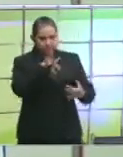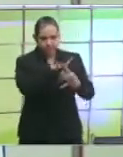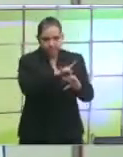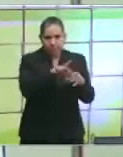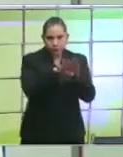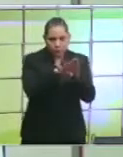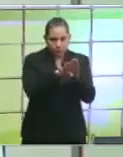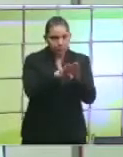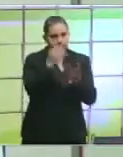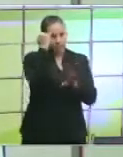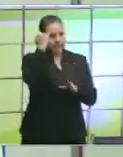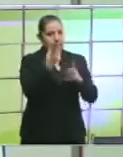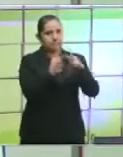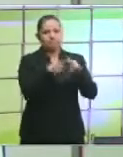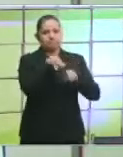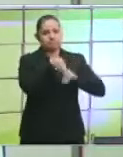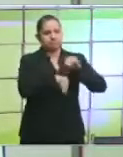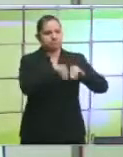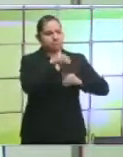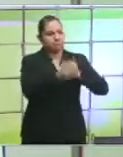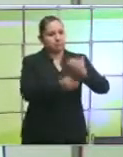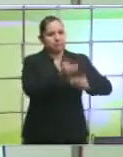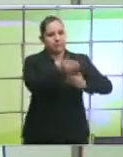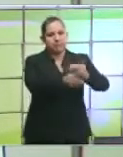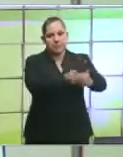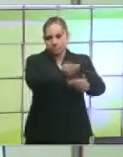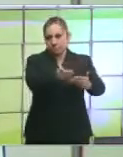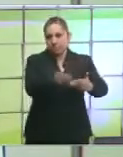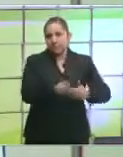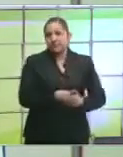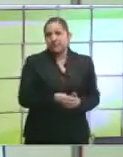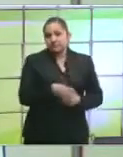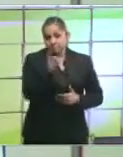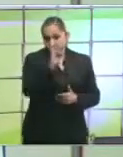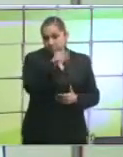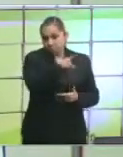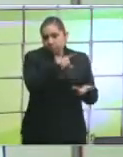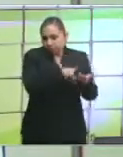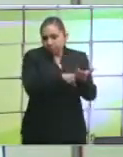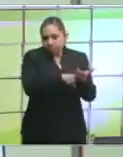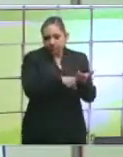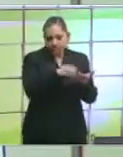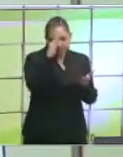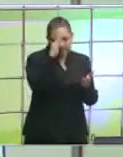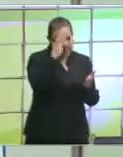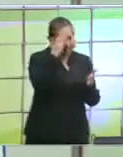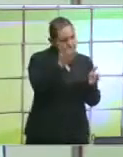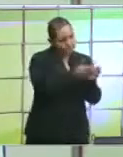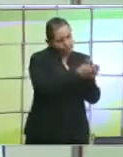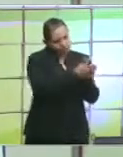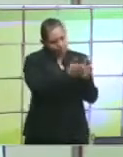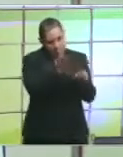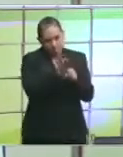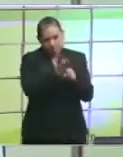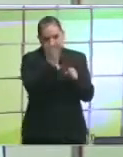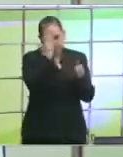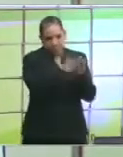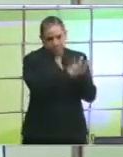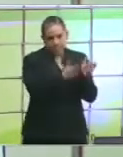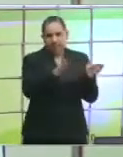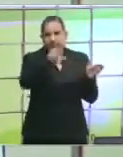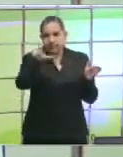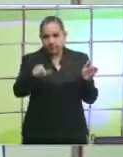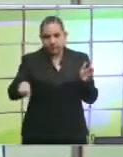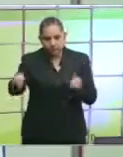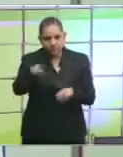parece algo menor pero yo creo que con el tiempo cuando se hagan análisis históricos de más larga duración sobre